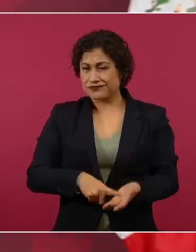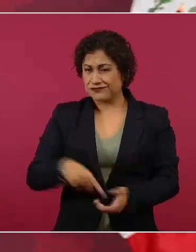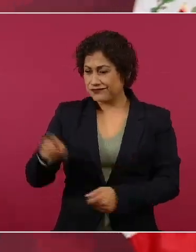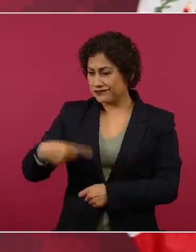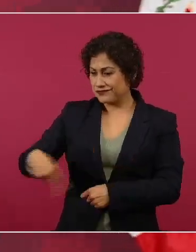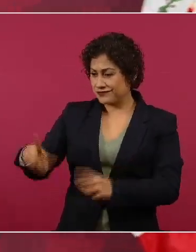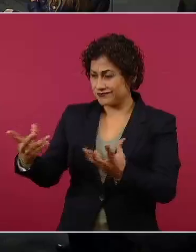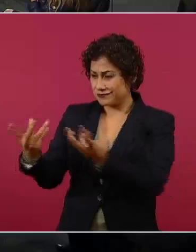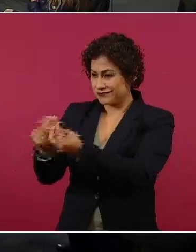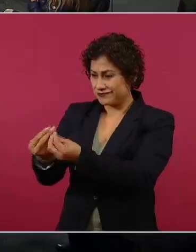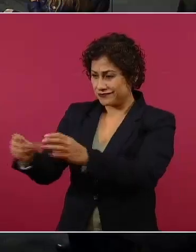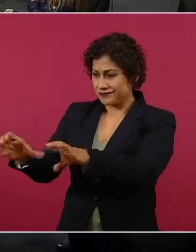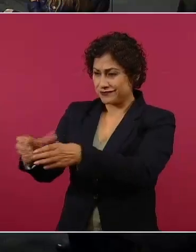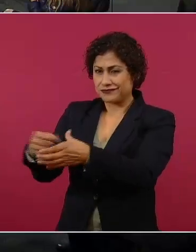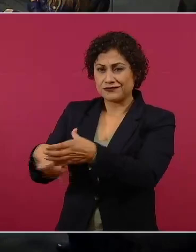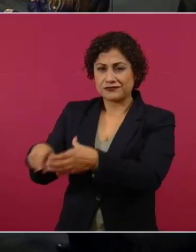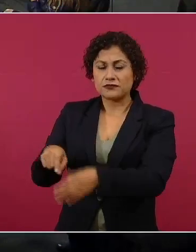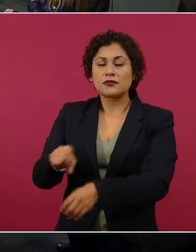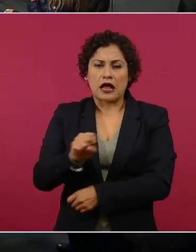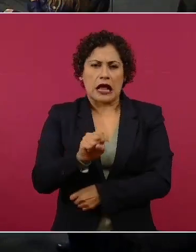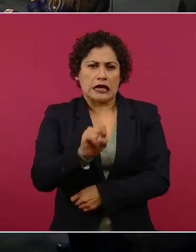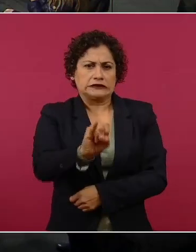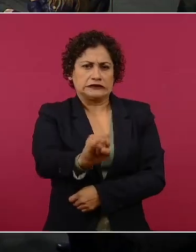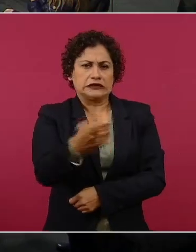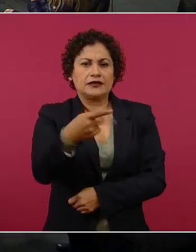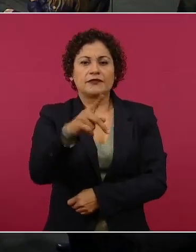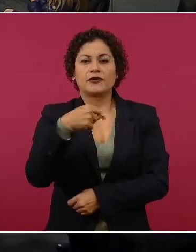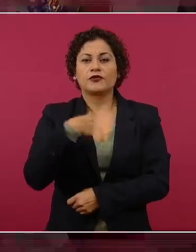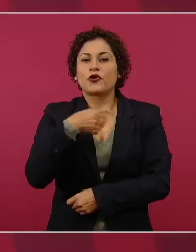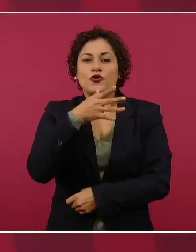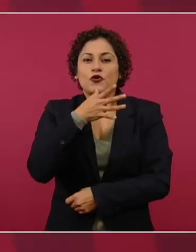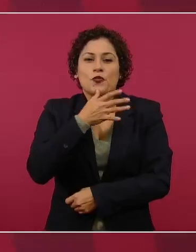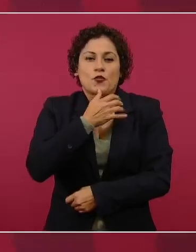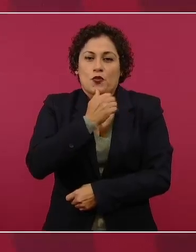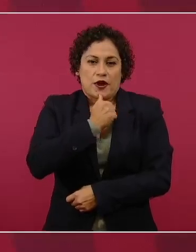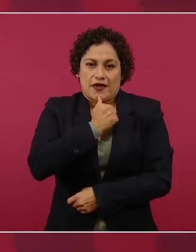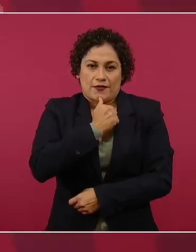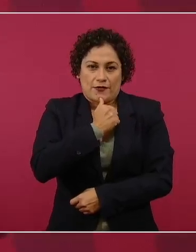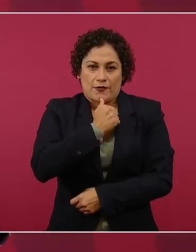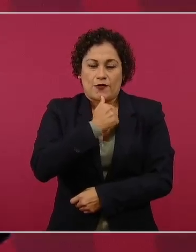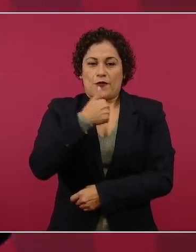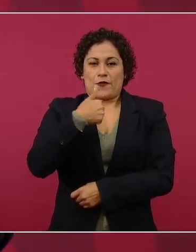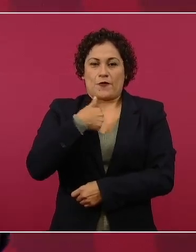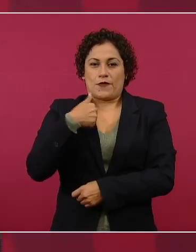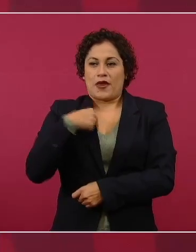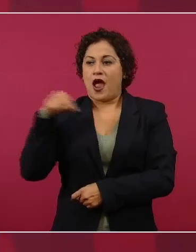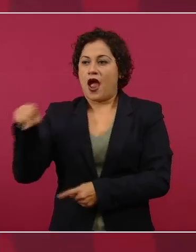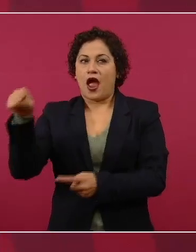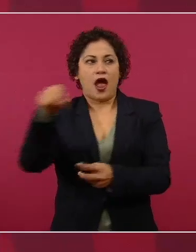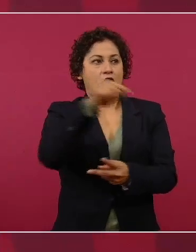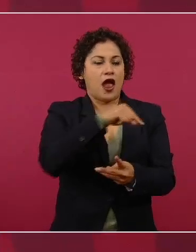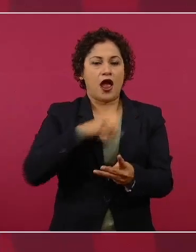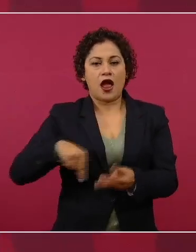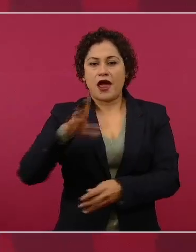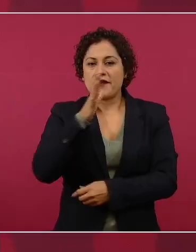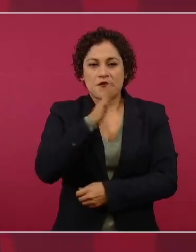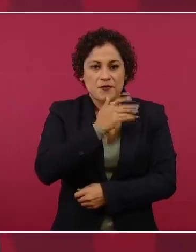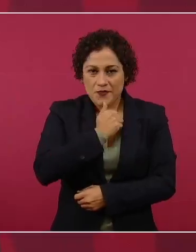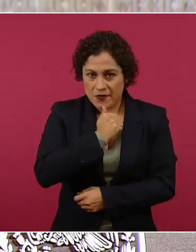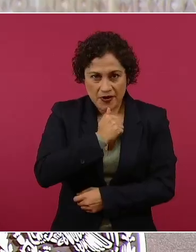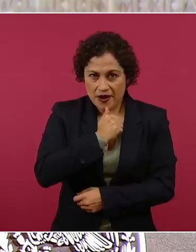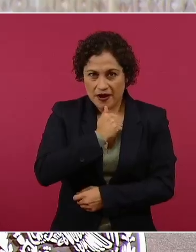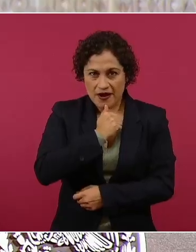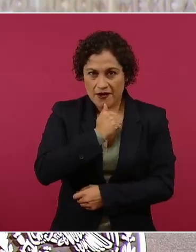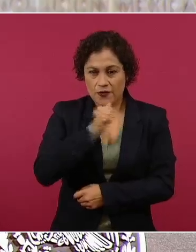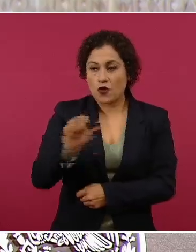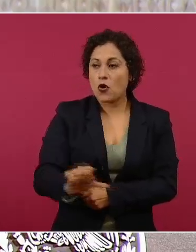seguidores? Sí, pero no puedo yo, porque no soy omnímodo, muy contrario a lo que piensan